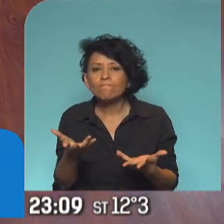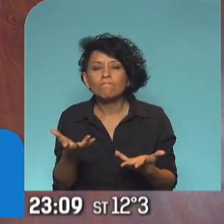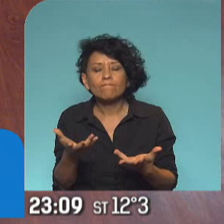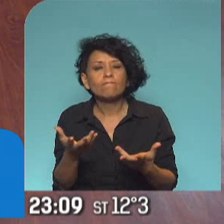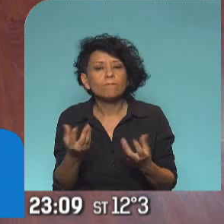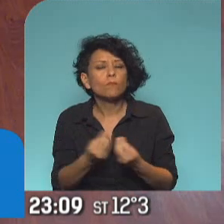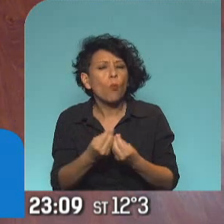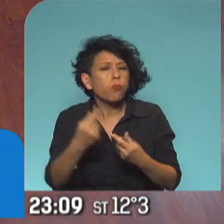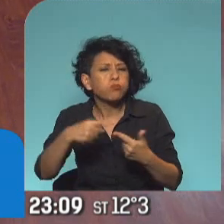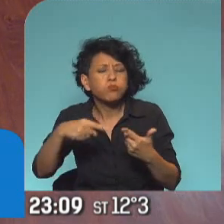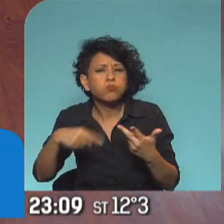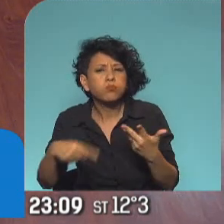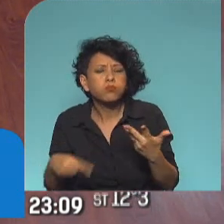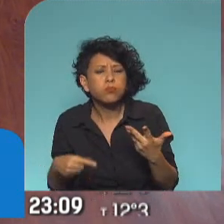varias